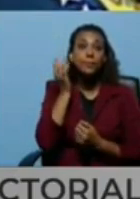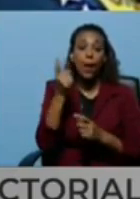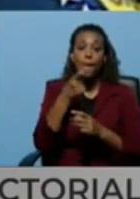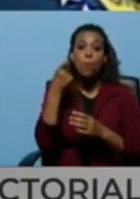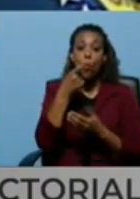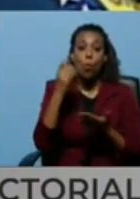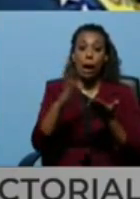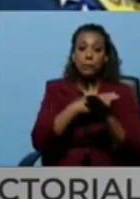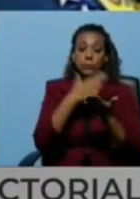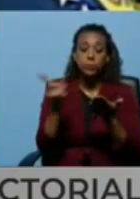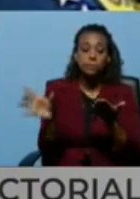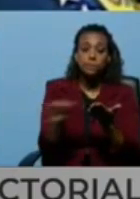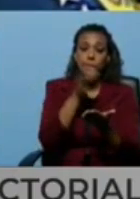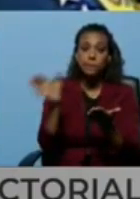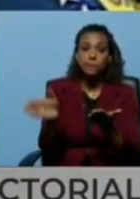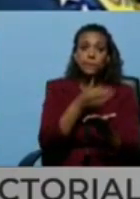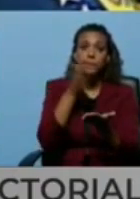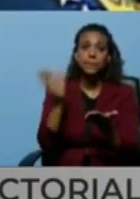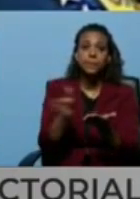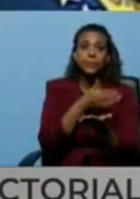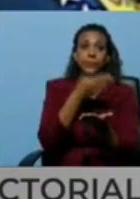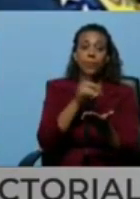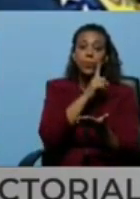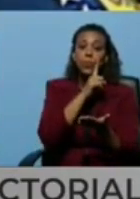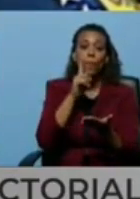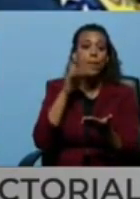Ya, no sé cómo lo tengo aquí.